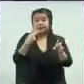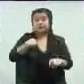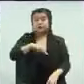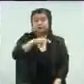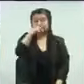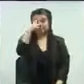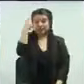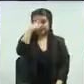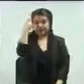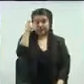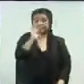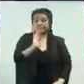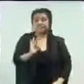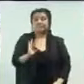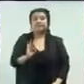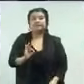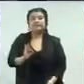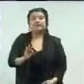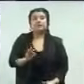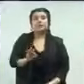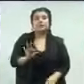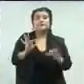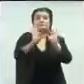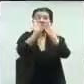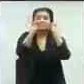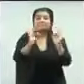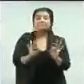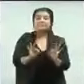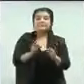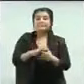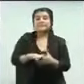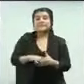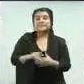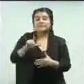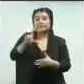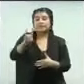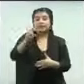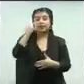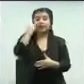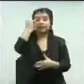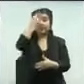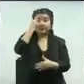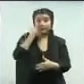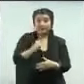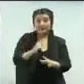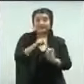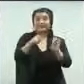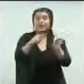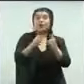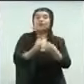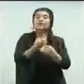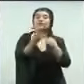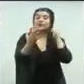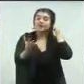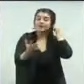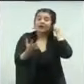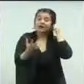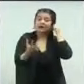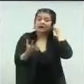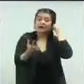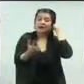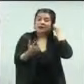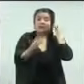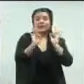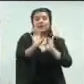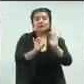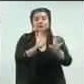Información, pero muy brevemente, el diputado Contreras le tocaba la palabra para tratar de conseguir una fecha para unos proyectos.